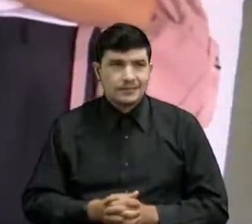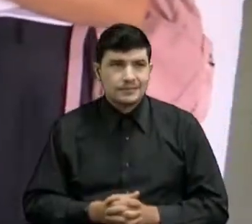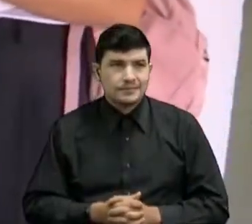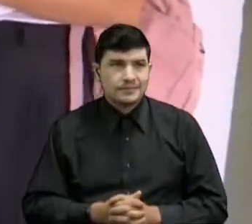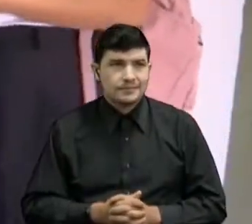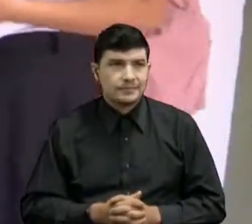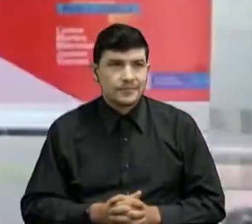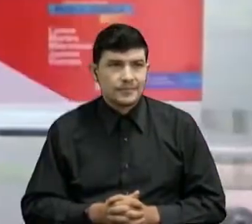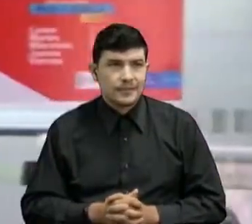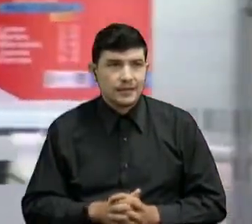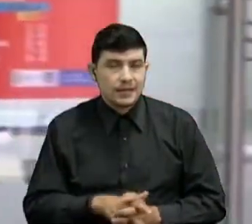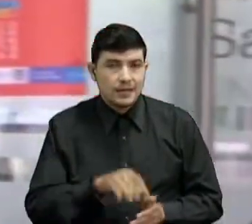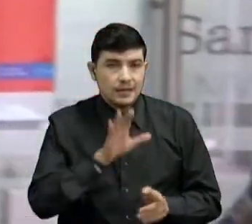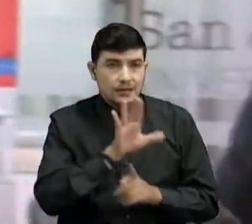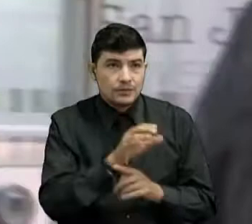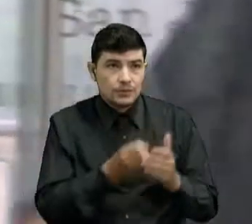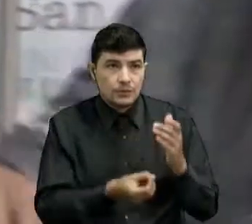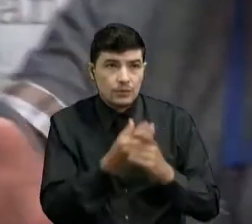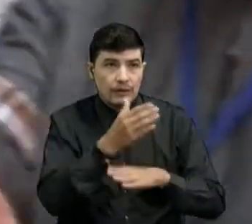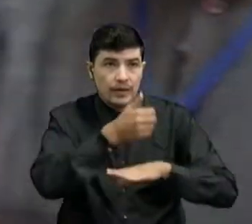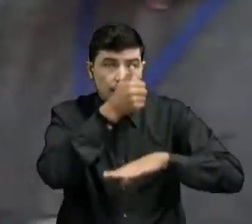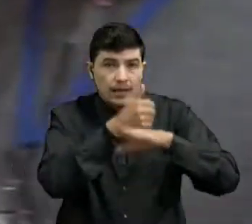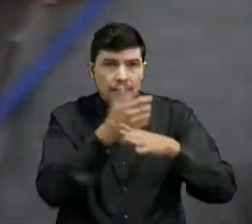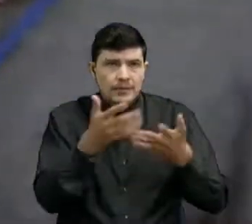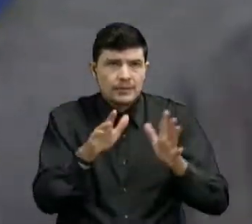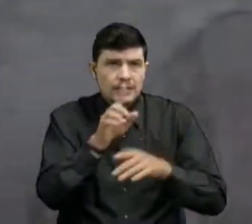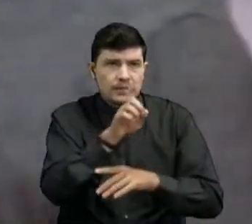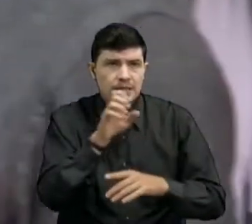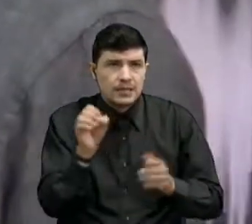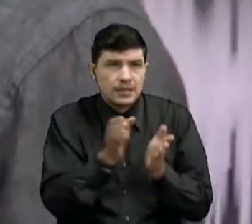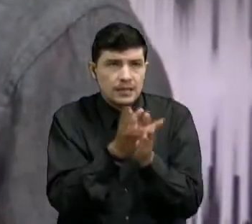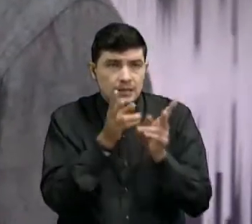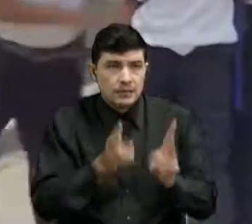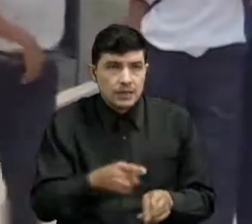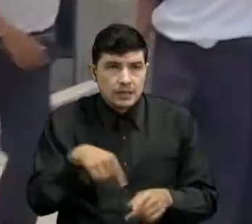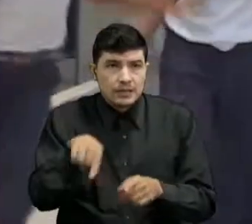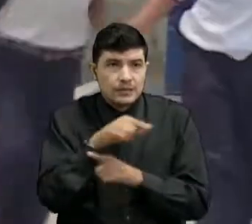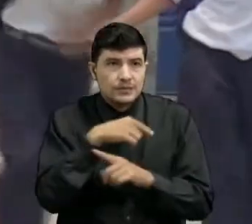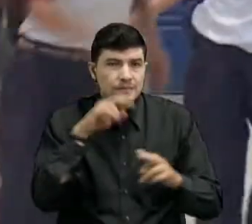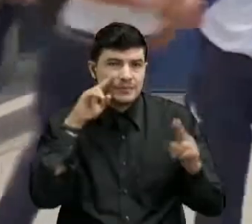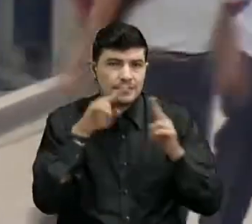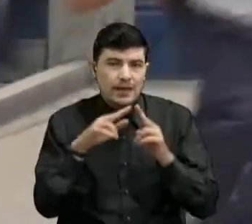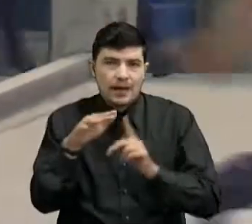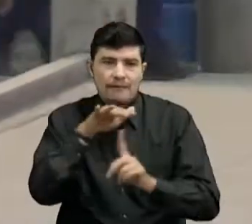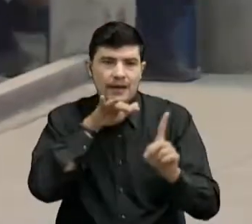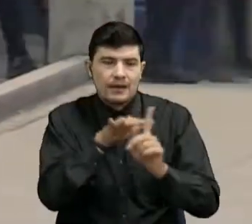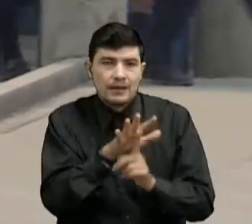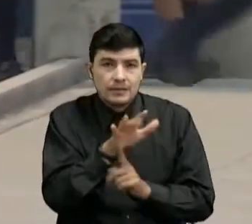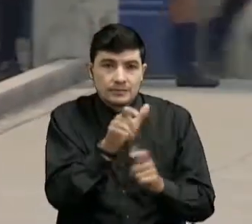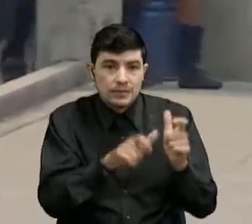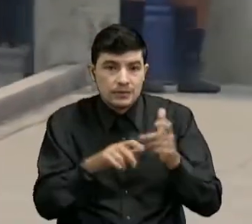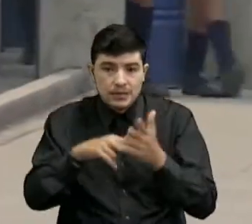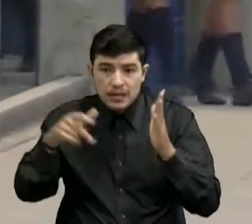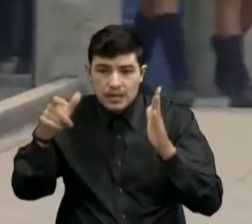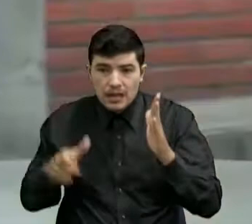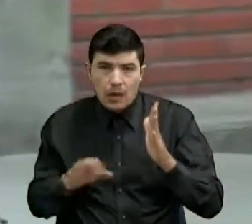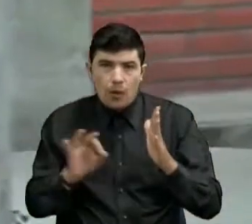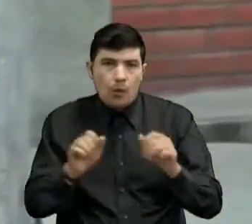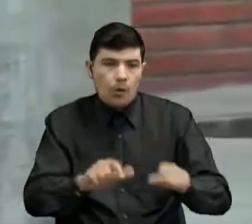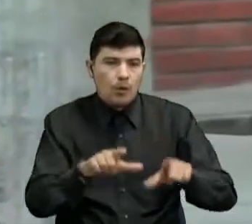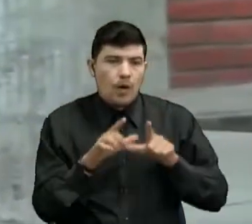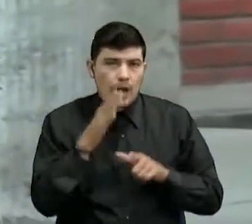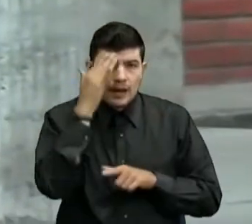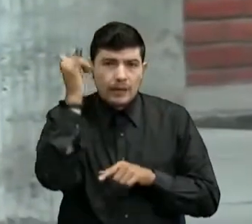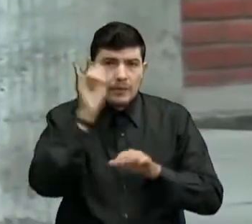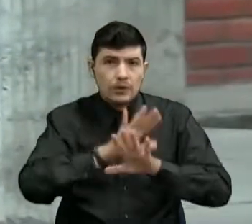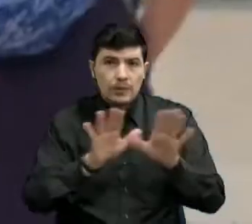Según los voceros, con esta nueva medida más de 60 estudiantes se verían afectados al tener que dejar sus modalidades técnicas y graduarse como